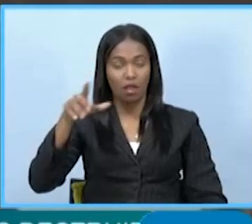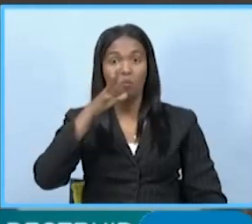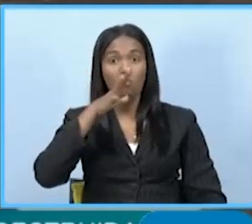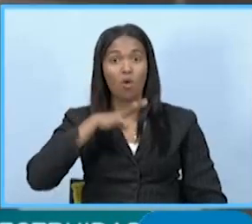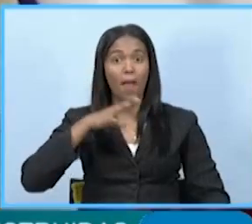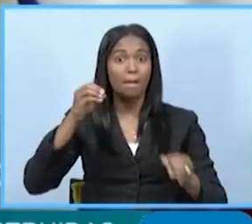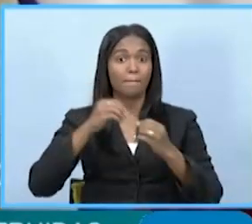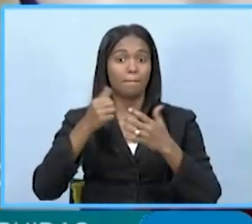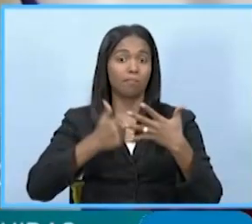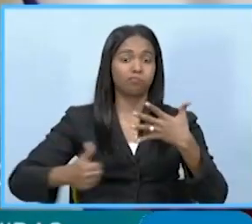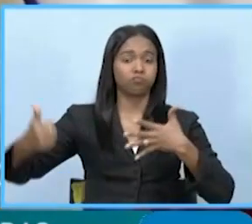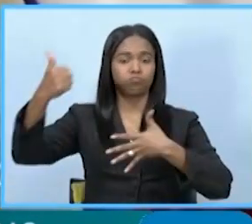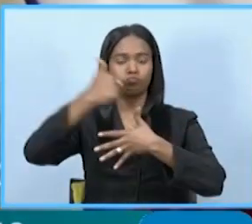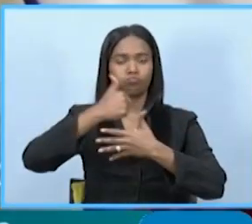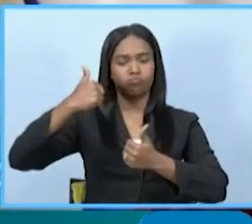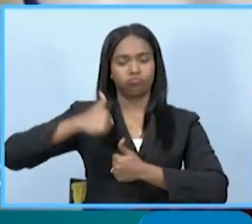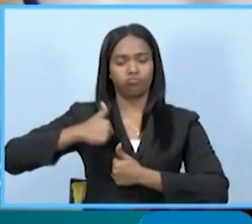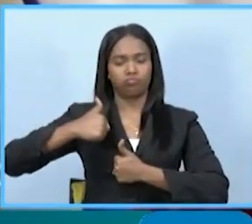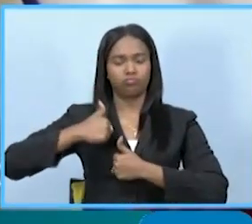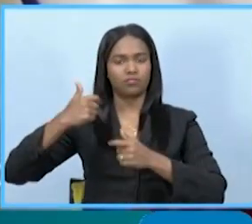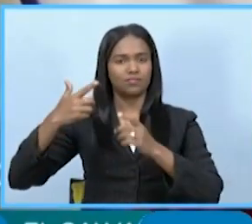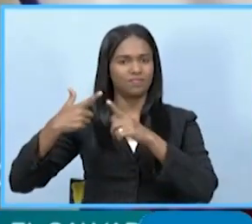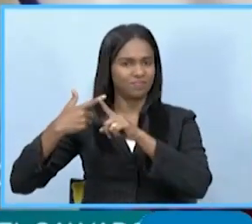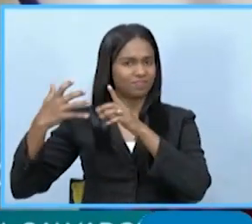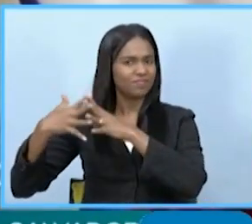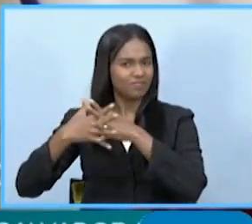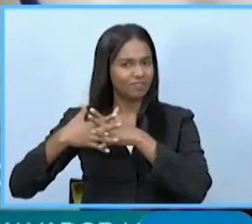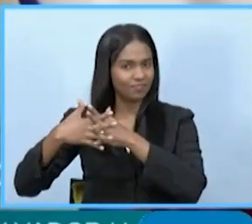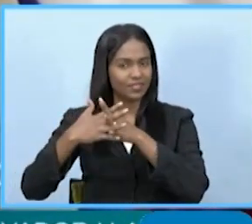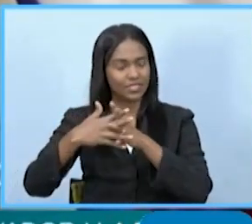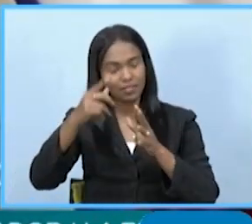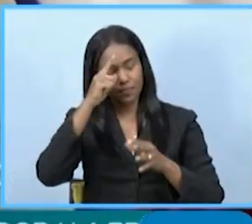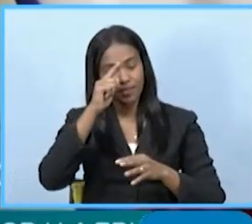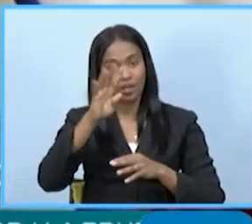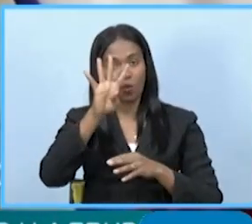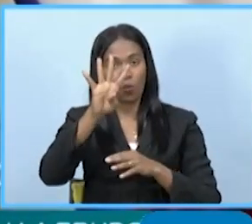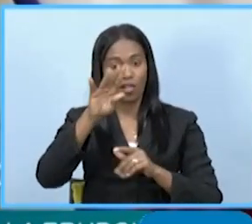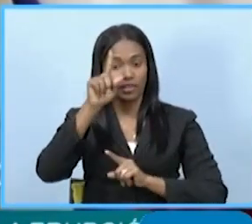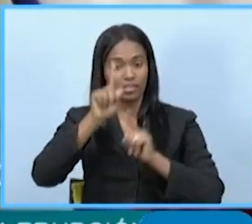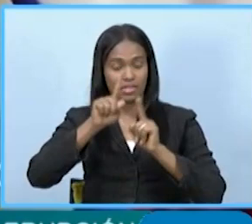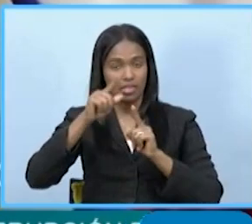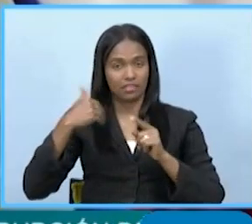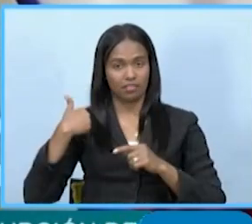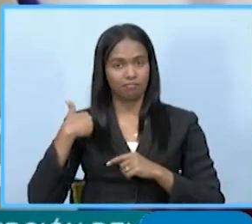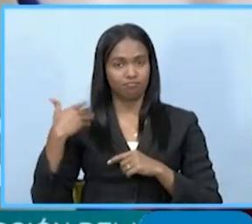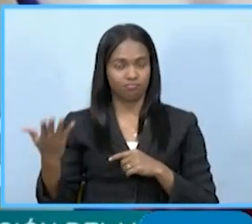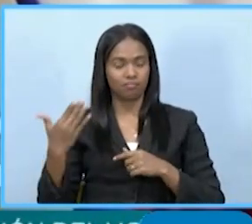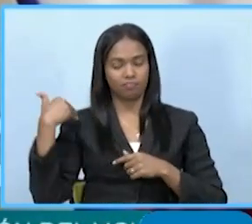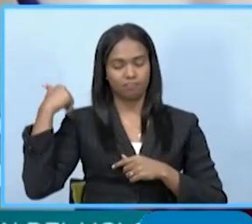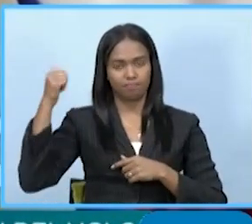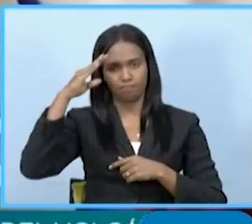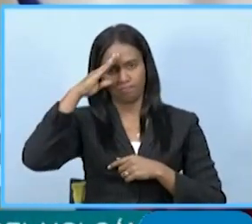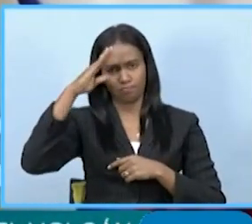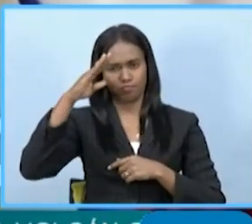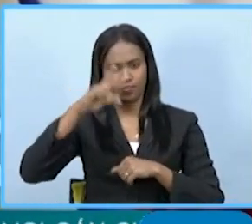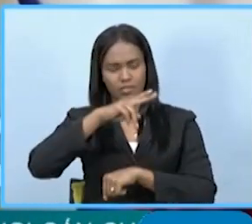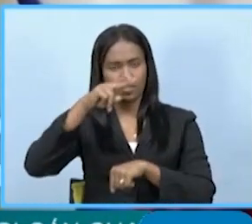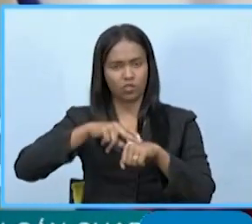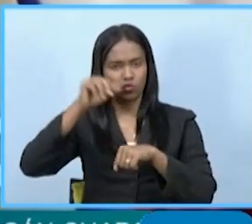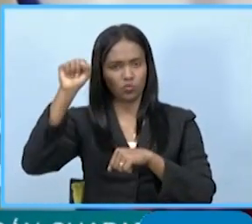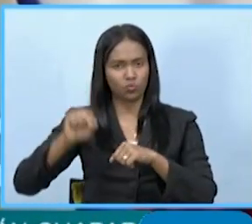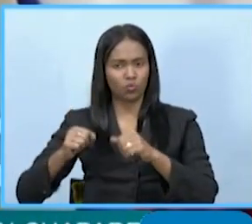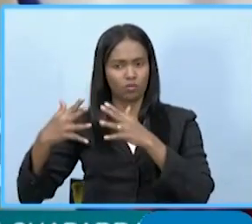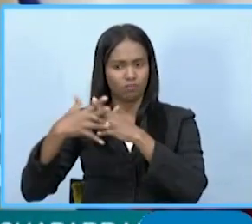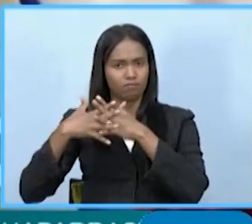más alto rango en el ejército estadounidense, general de 4 estrellas. La comandante general del Comando Sur de Estados